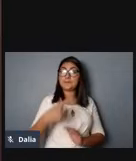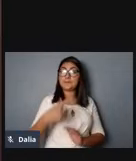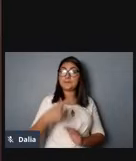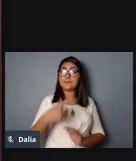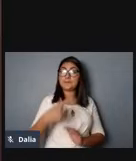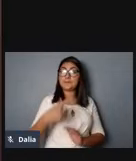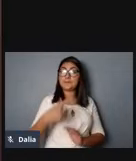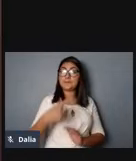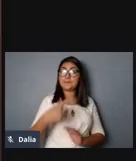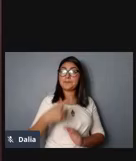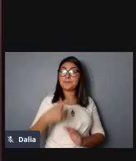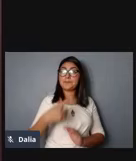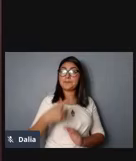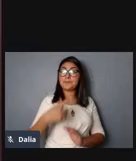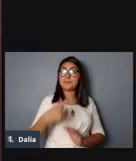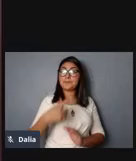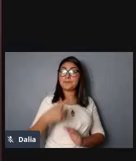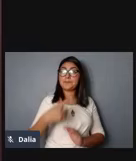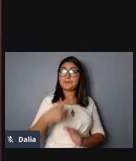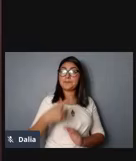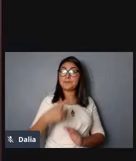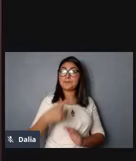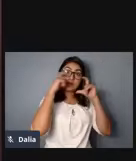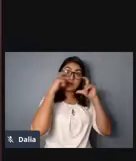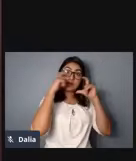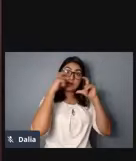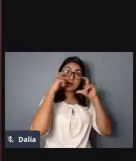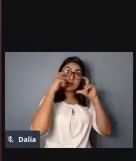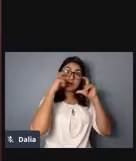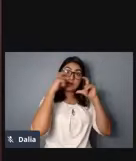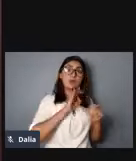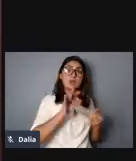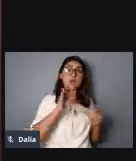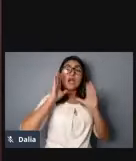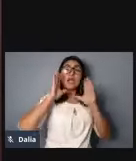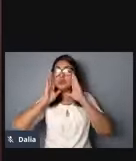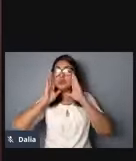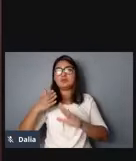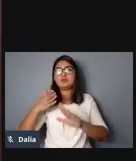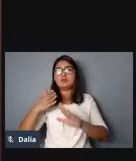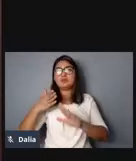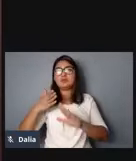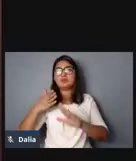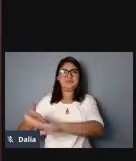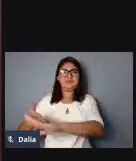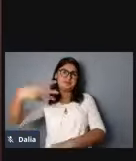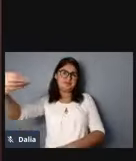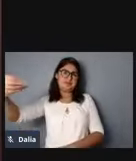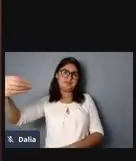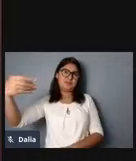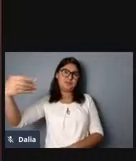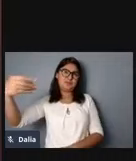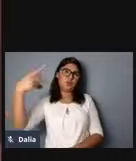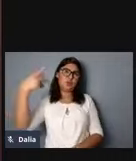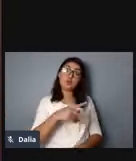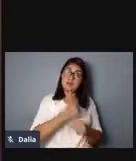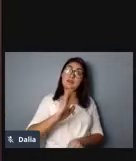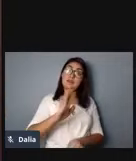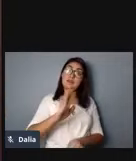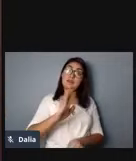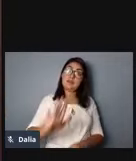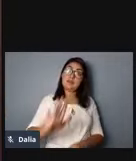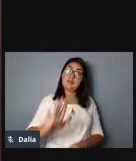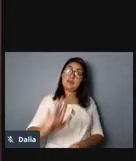dar coronavirus y se va a morir, entonces estamos generando culpa. Si les decimos que se pongan gel en la mano, que no